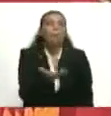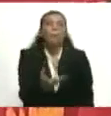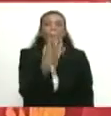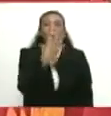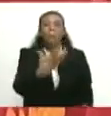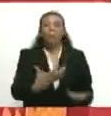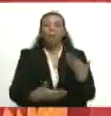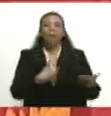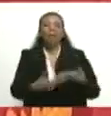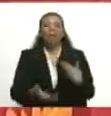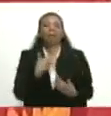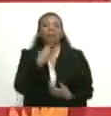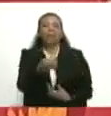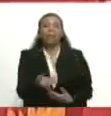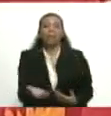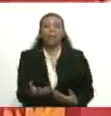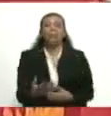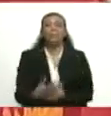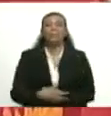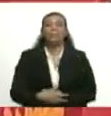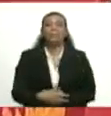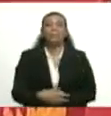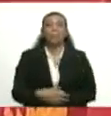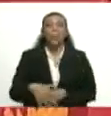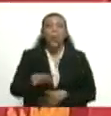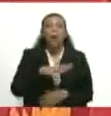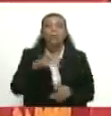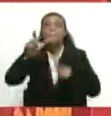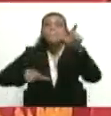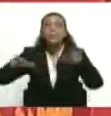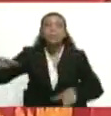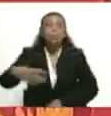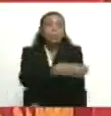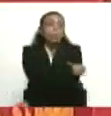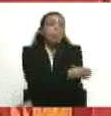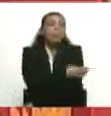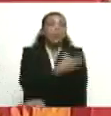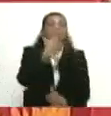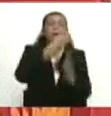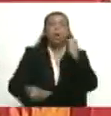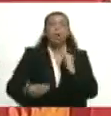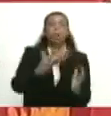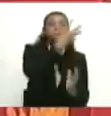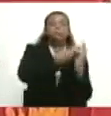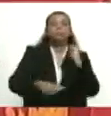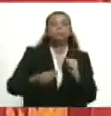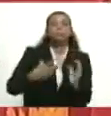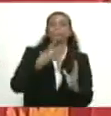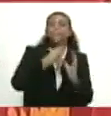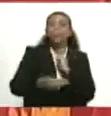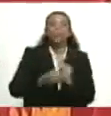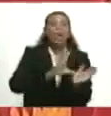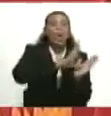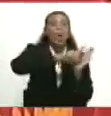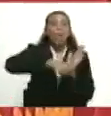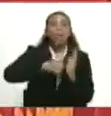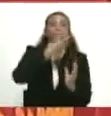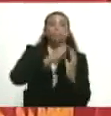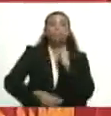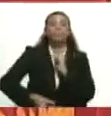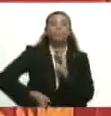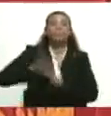Un bocón que dejó en cuatro bloques a la gente de la oposición. Le robó los cauchos y los dejó en